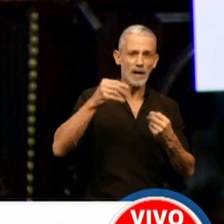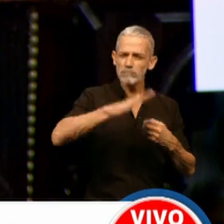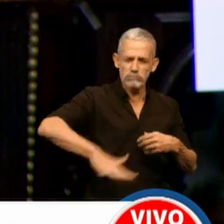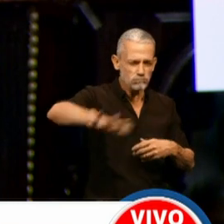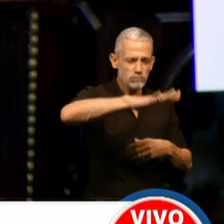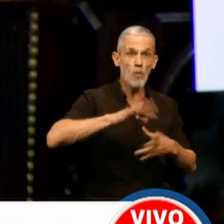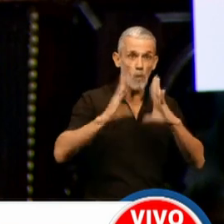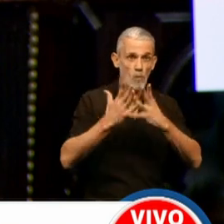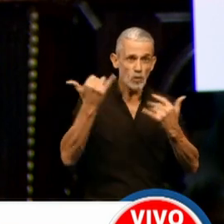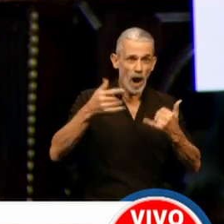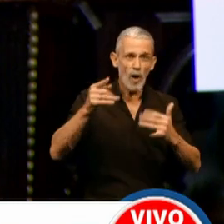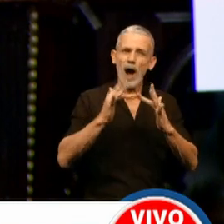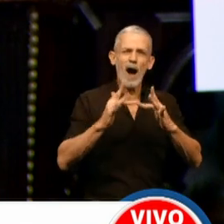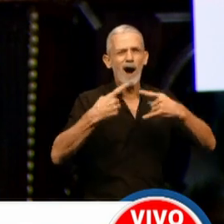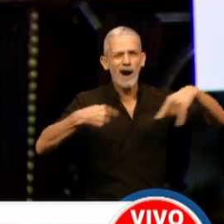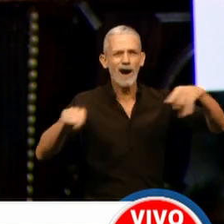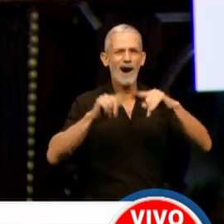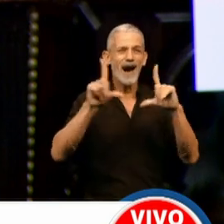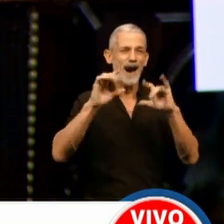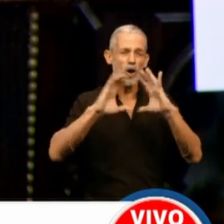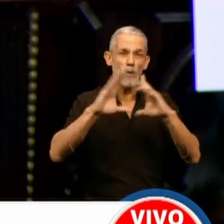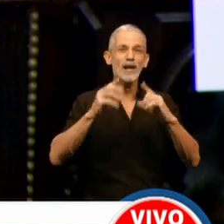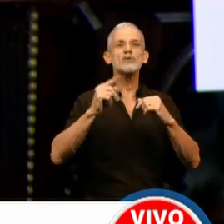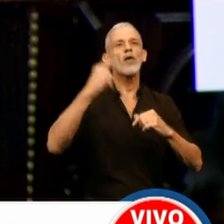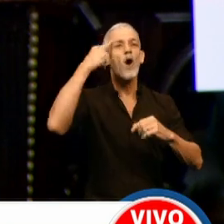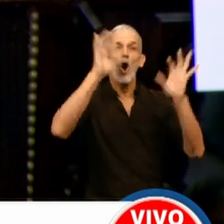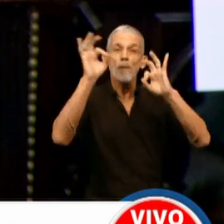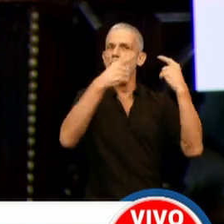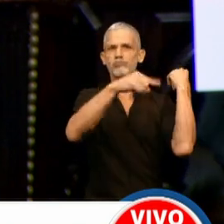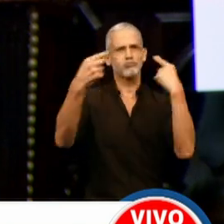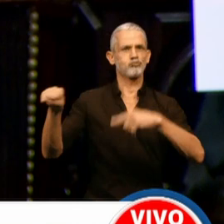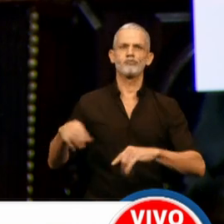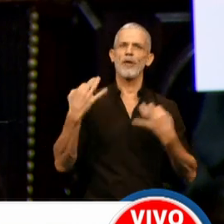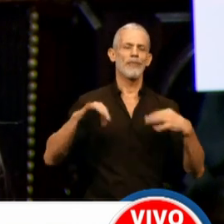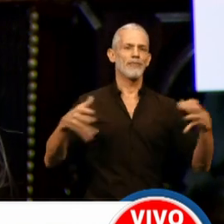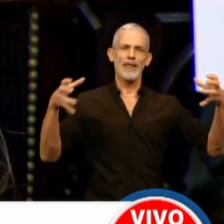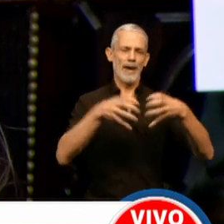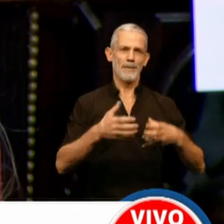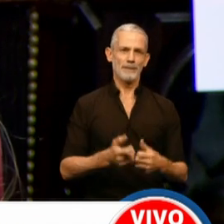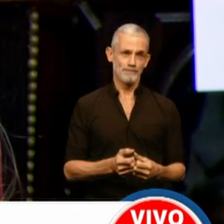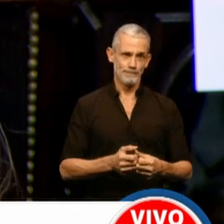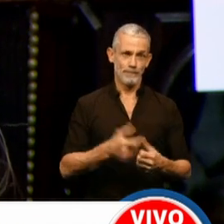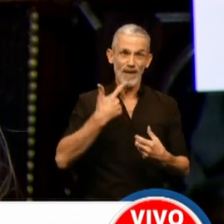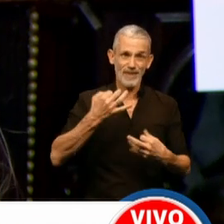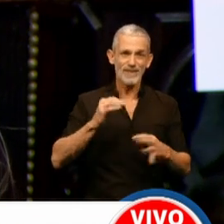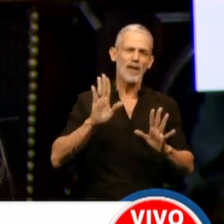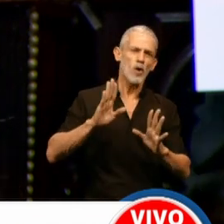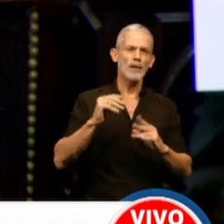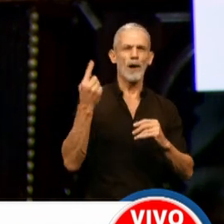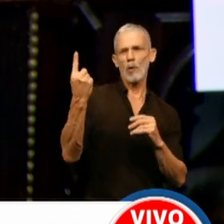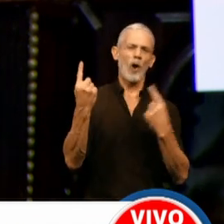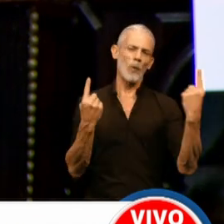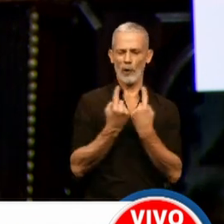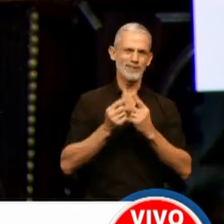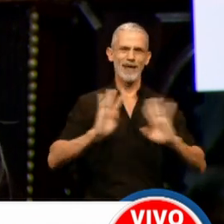hábitat que ese mundo tiene que poder representar la pluralidad de voces de verdad la pluralidad de voces de verdad no es uno de